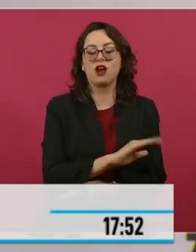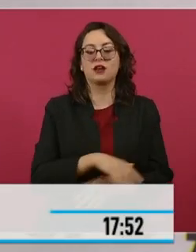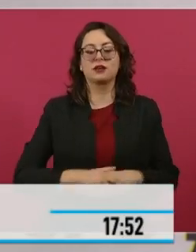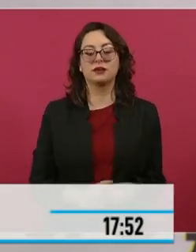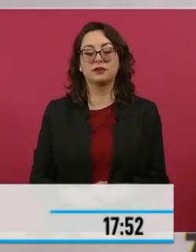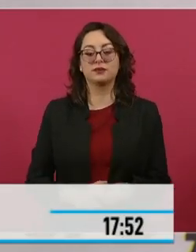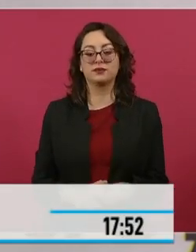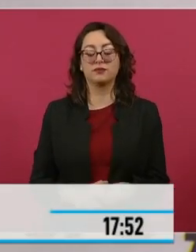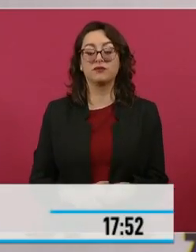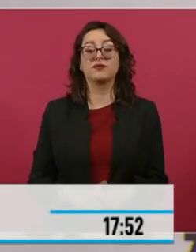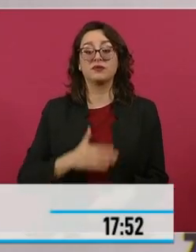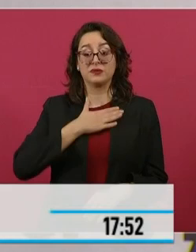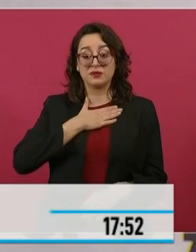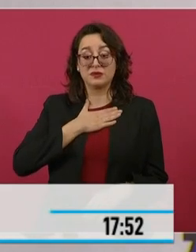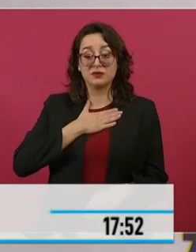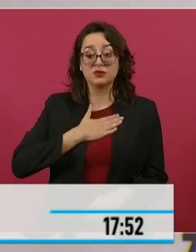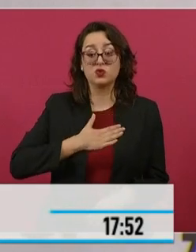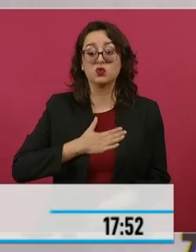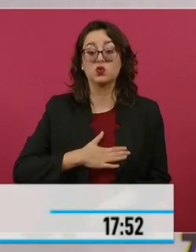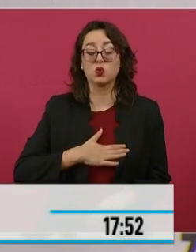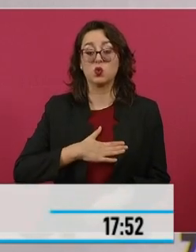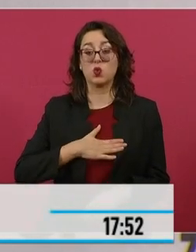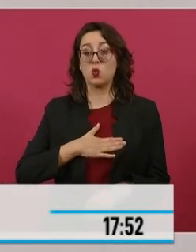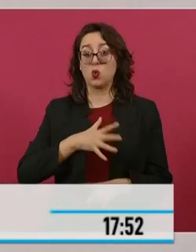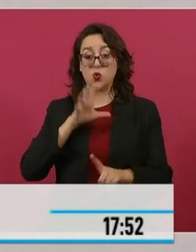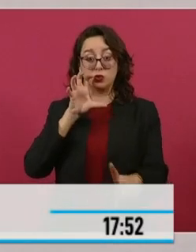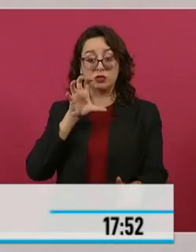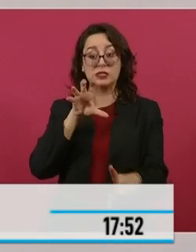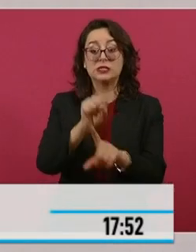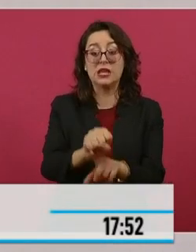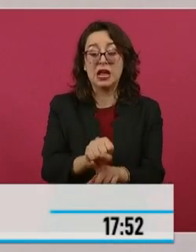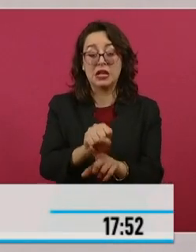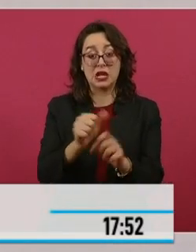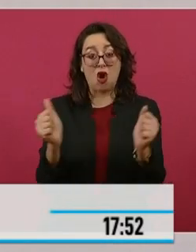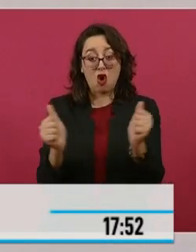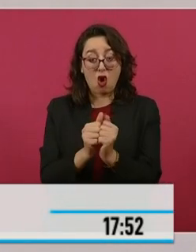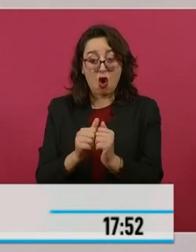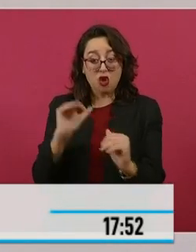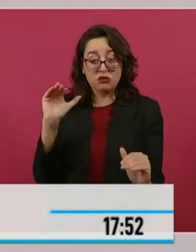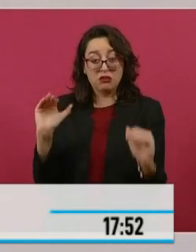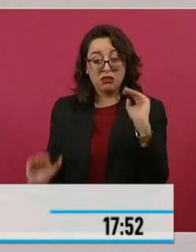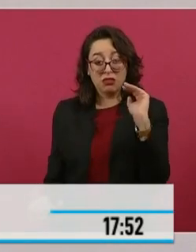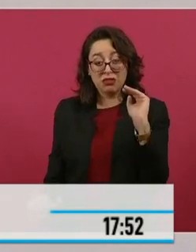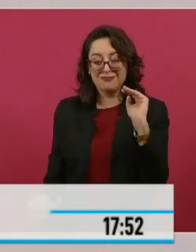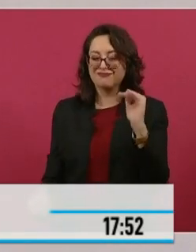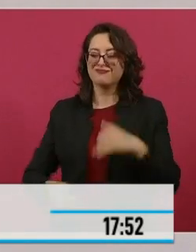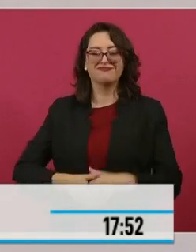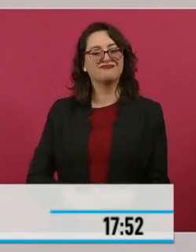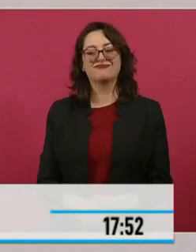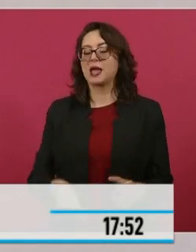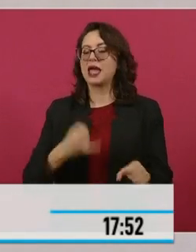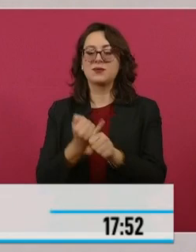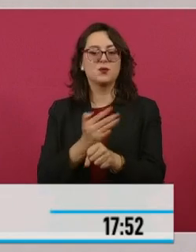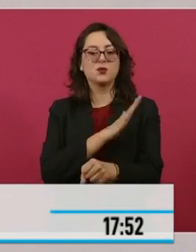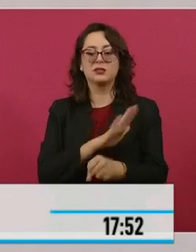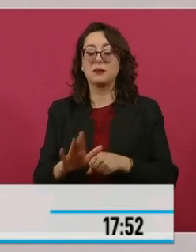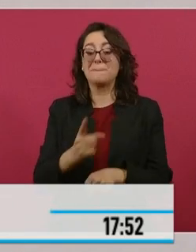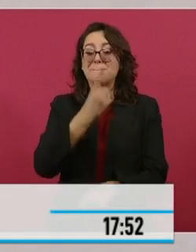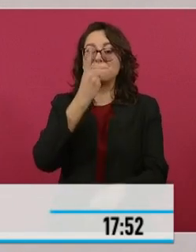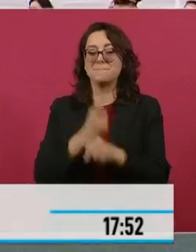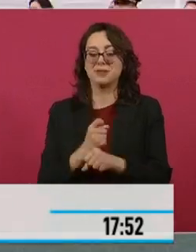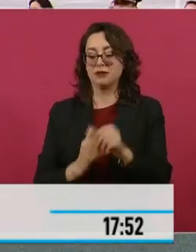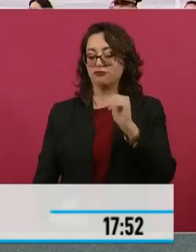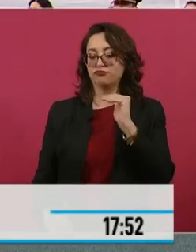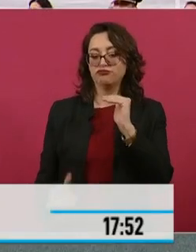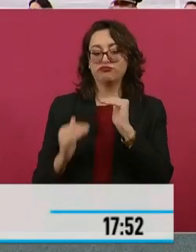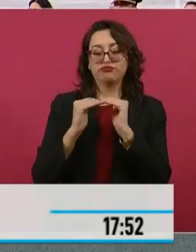haber justicia mientras exista esa desigualdad. La cuarta transformación es de todas